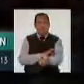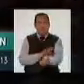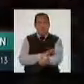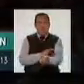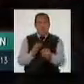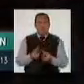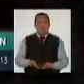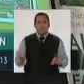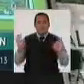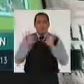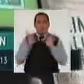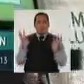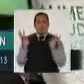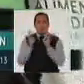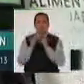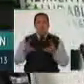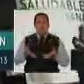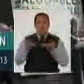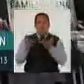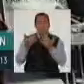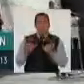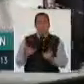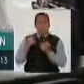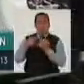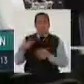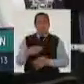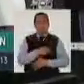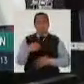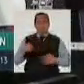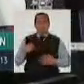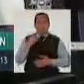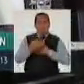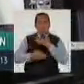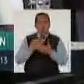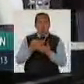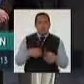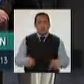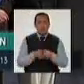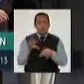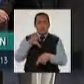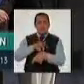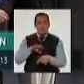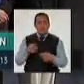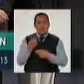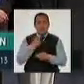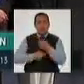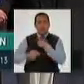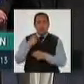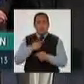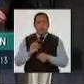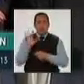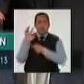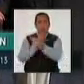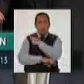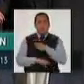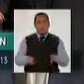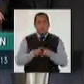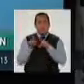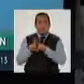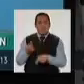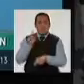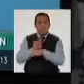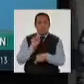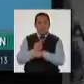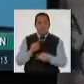fue el lema del evento, al que también asistieron las ministras de la producción, de salud, de comercio exterior y turismo y de